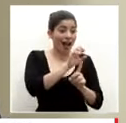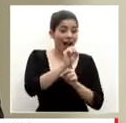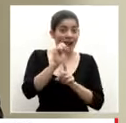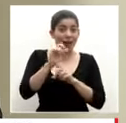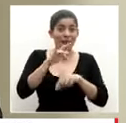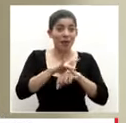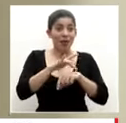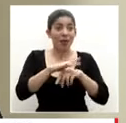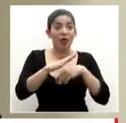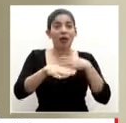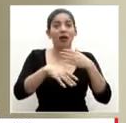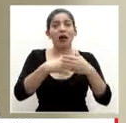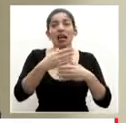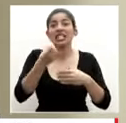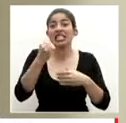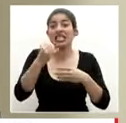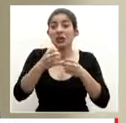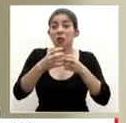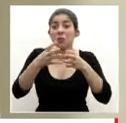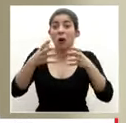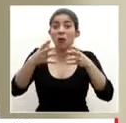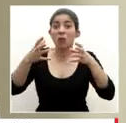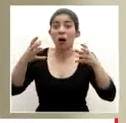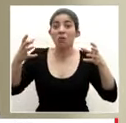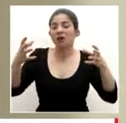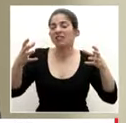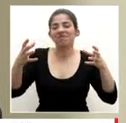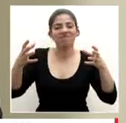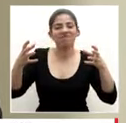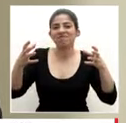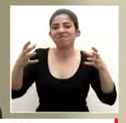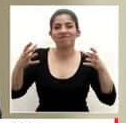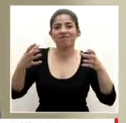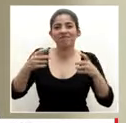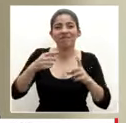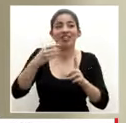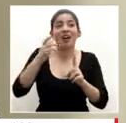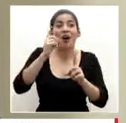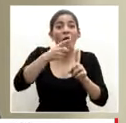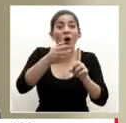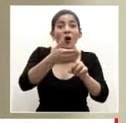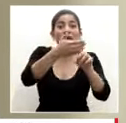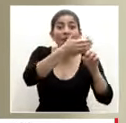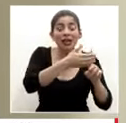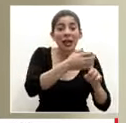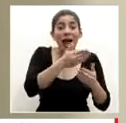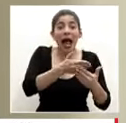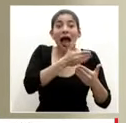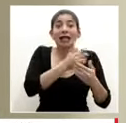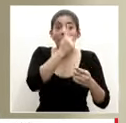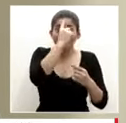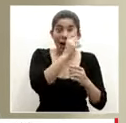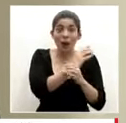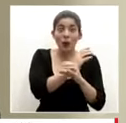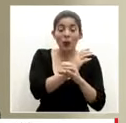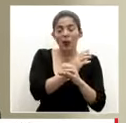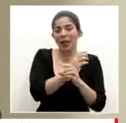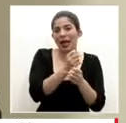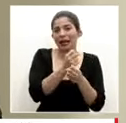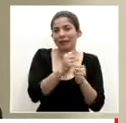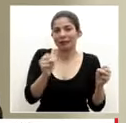casos y llega un momento en que si surgen muchos casos ya no van a tener esa orden sanitaria, ya no van a estar en un confinamiento previo.